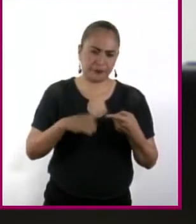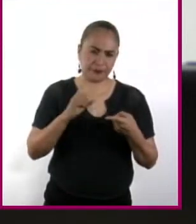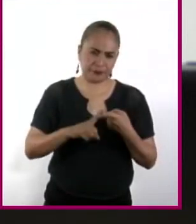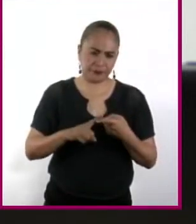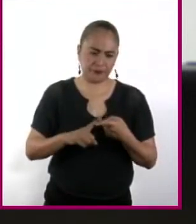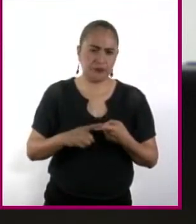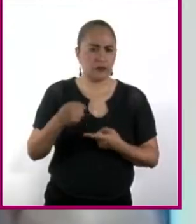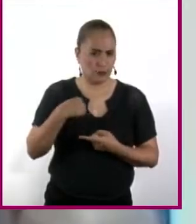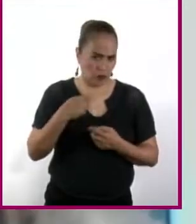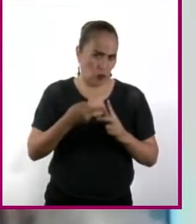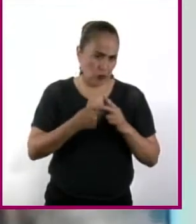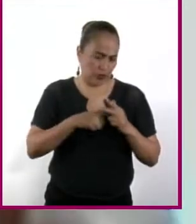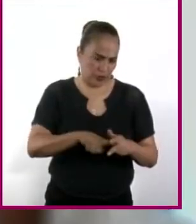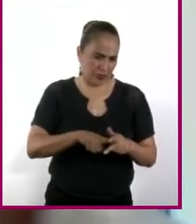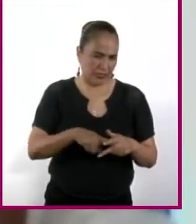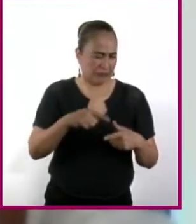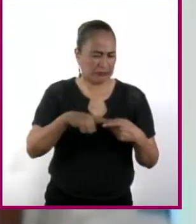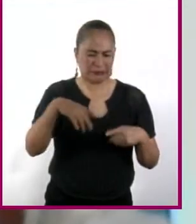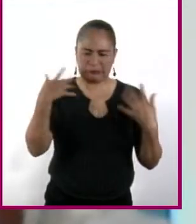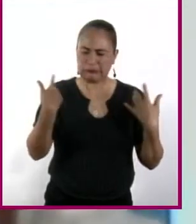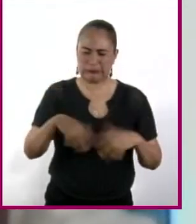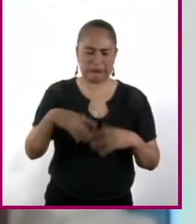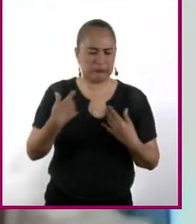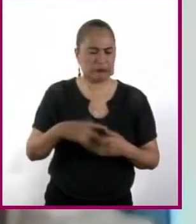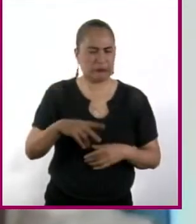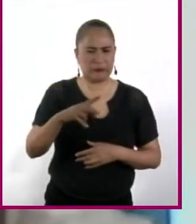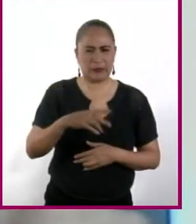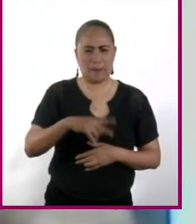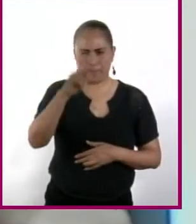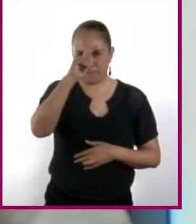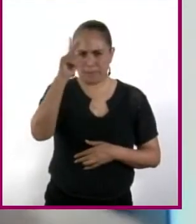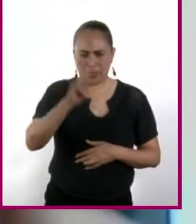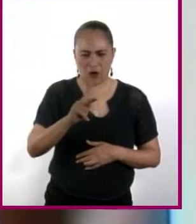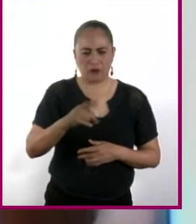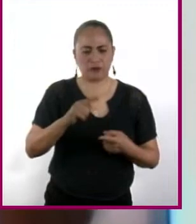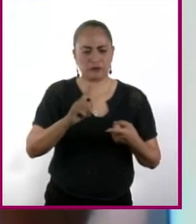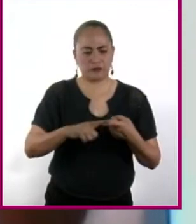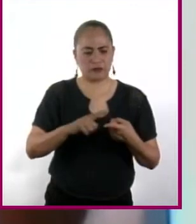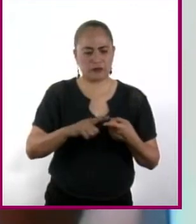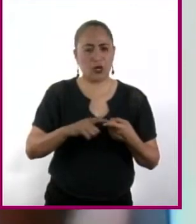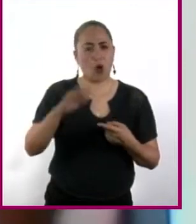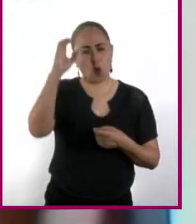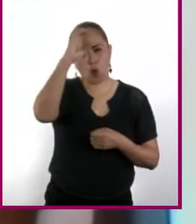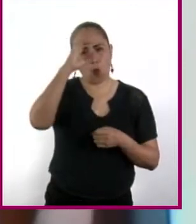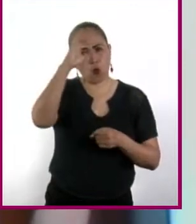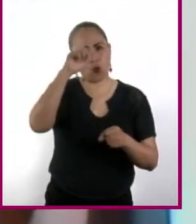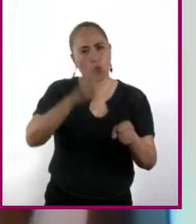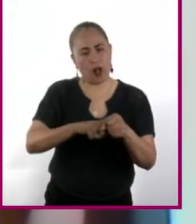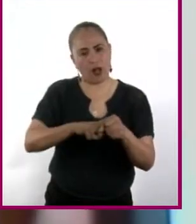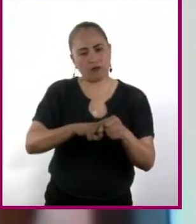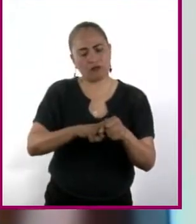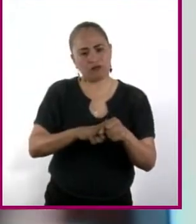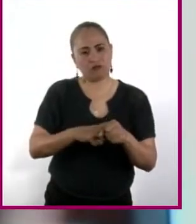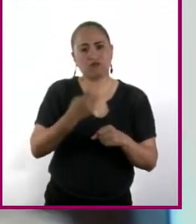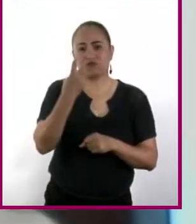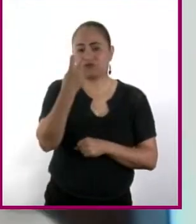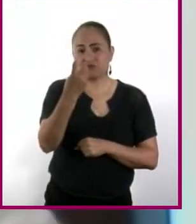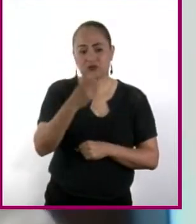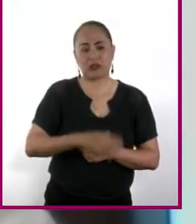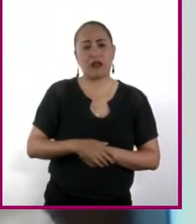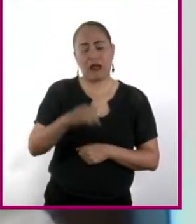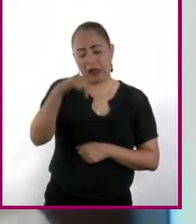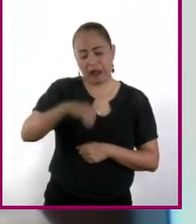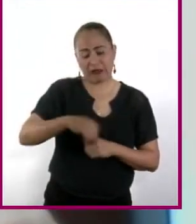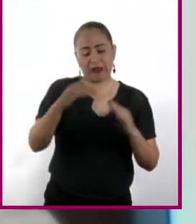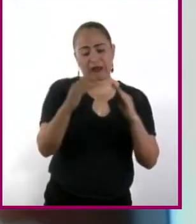yo empezaría con el más crucial que normalmente nadie menciona, el cultural. Aquí tiene su pobre casita.